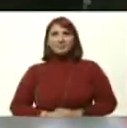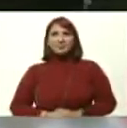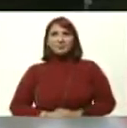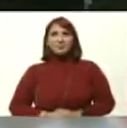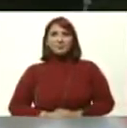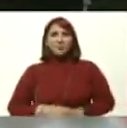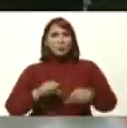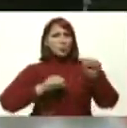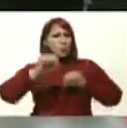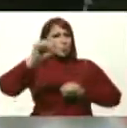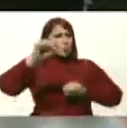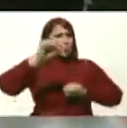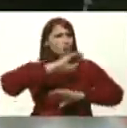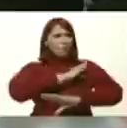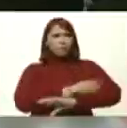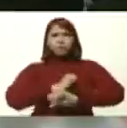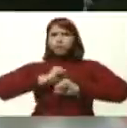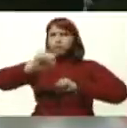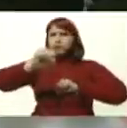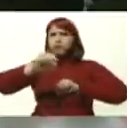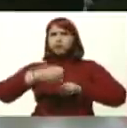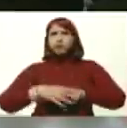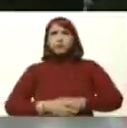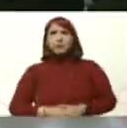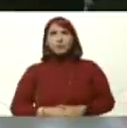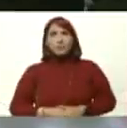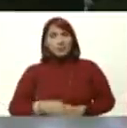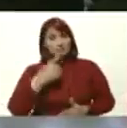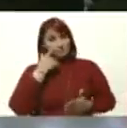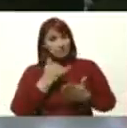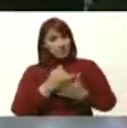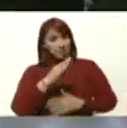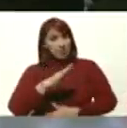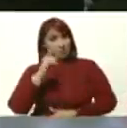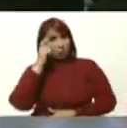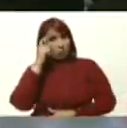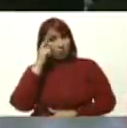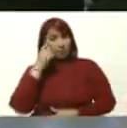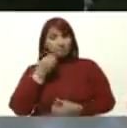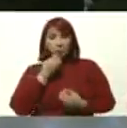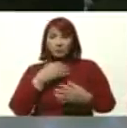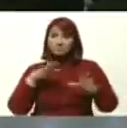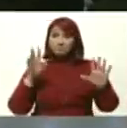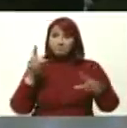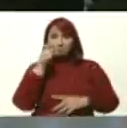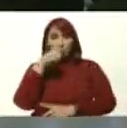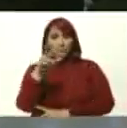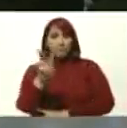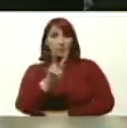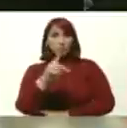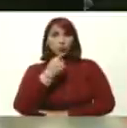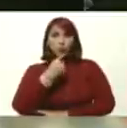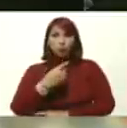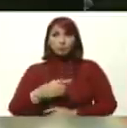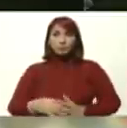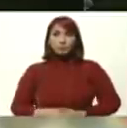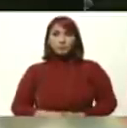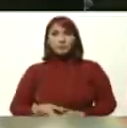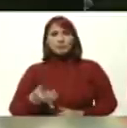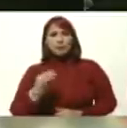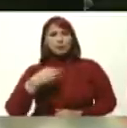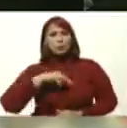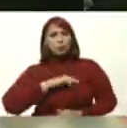El super de los super. Mira, Boris. Bueno, a los venezolanos le decimos que aquí está nuestro